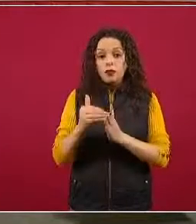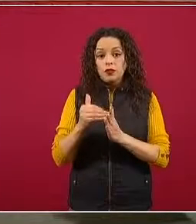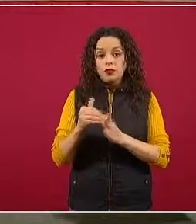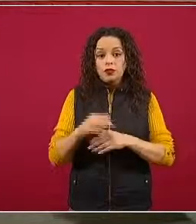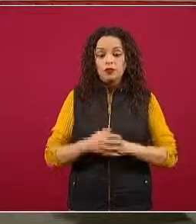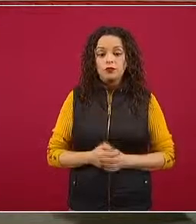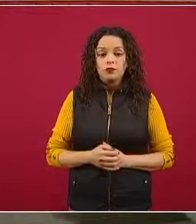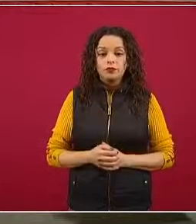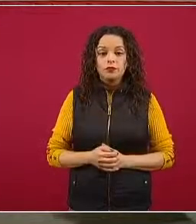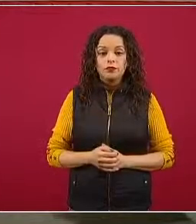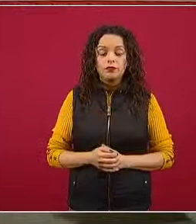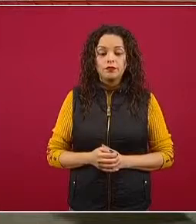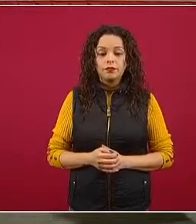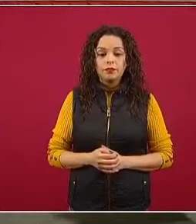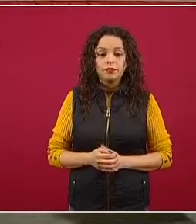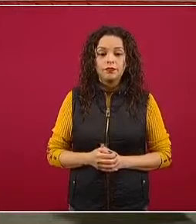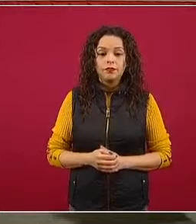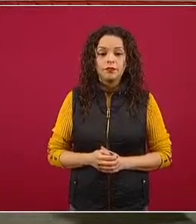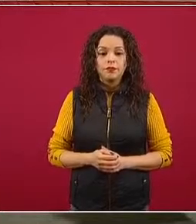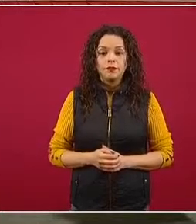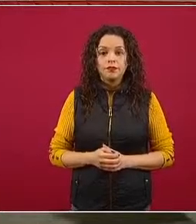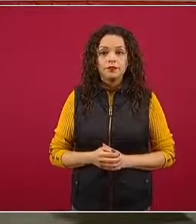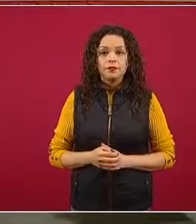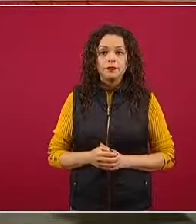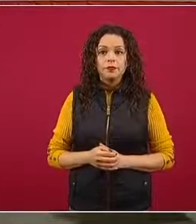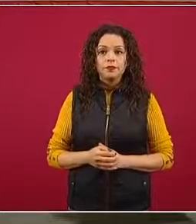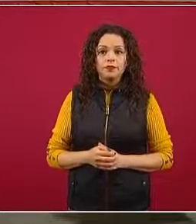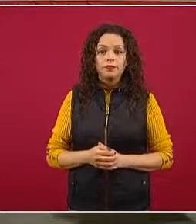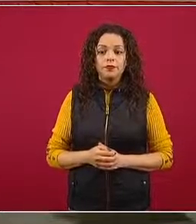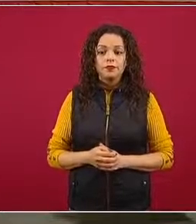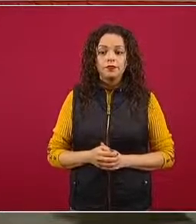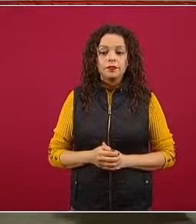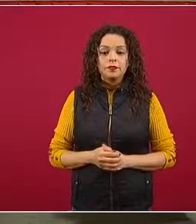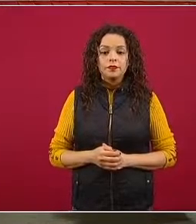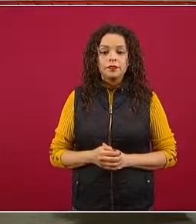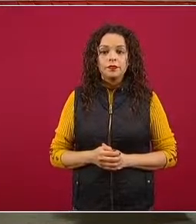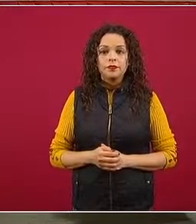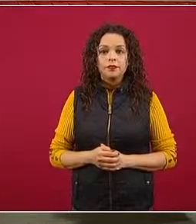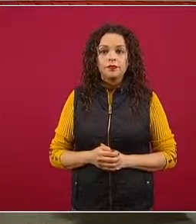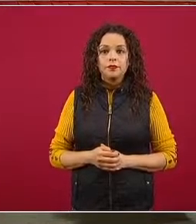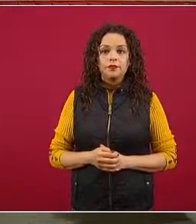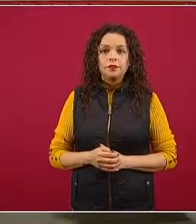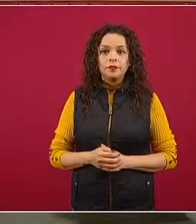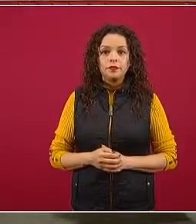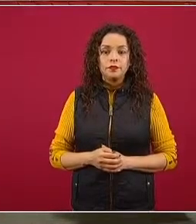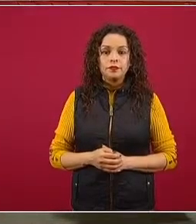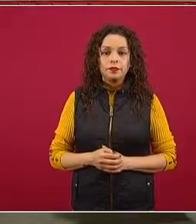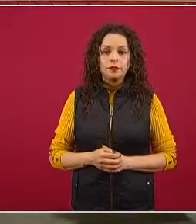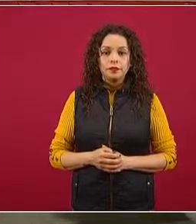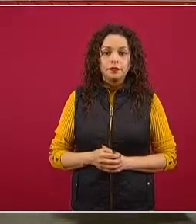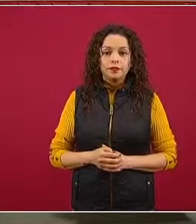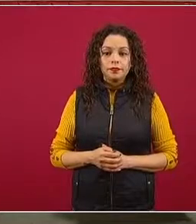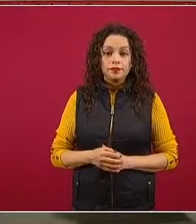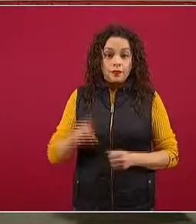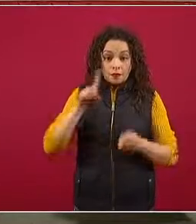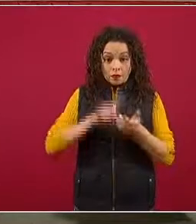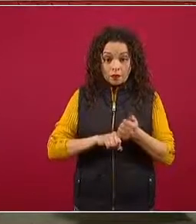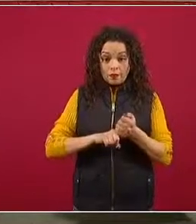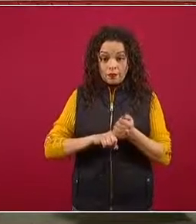4.046.970 personas a vacunar. Por estado de la República